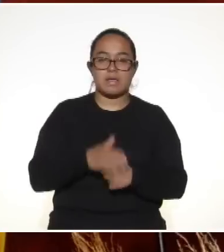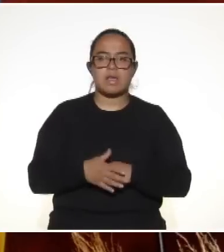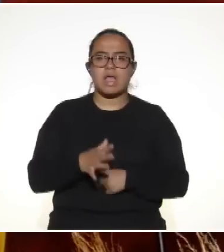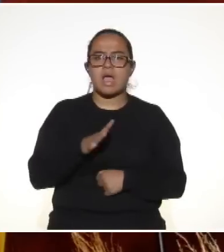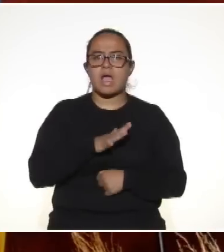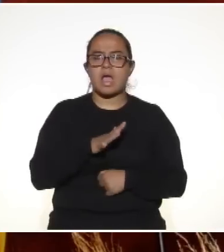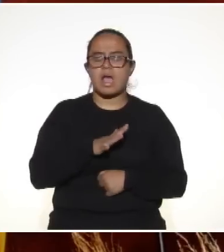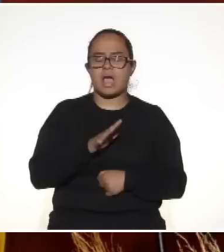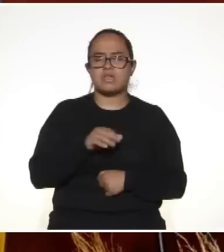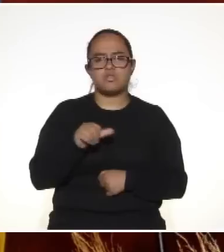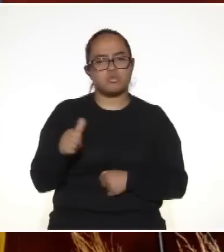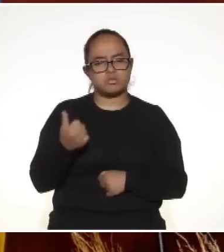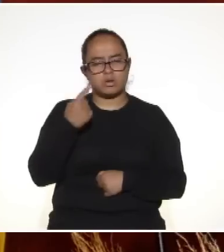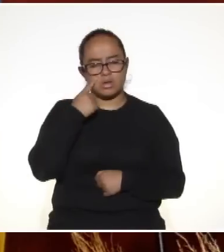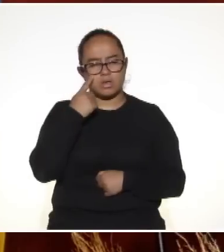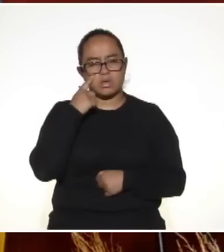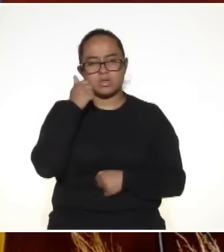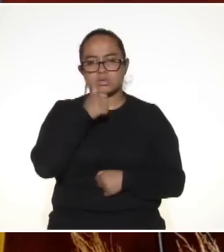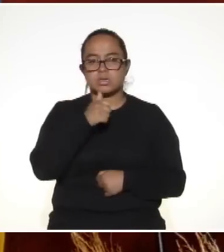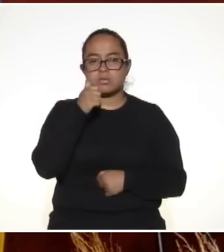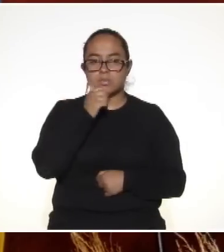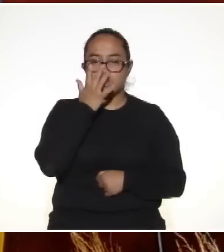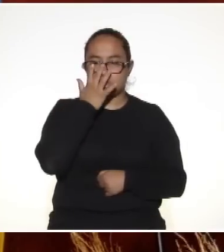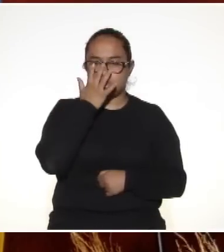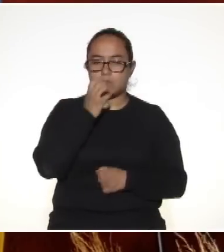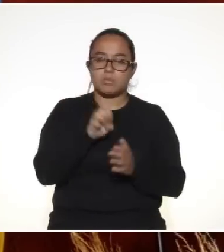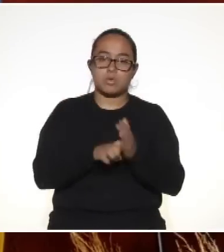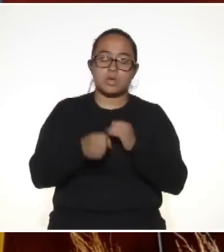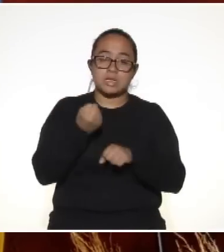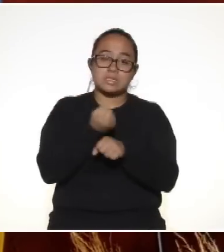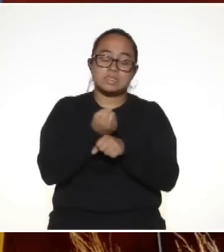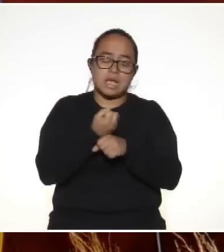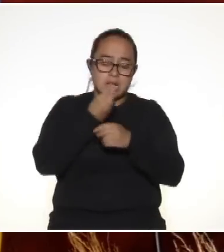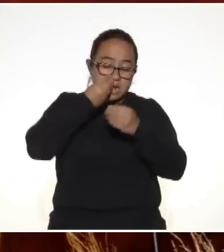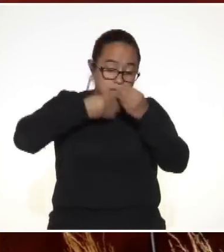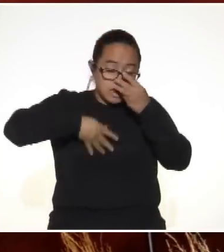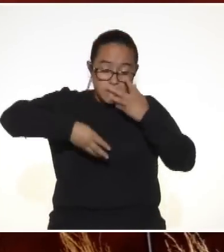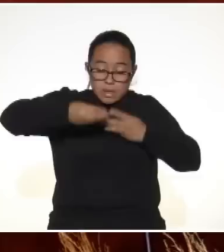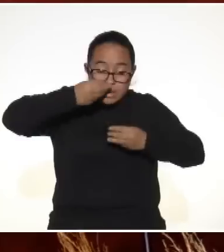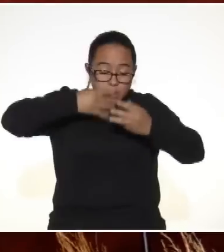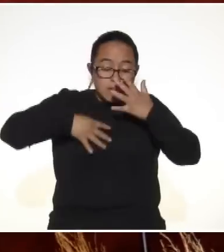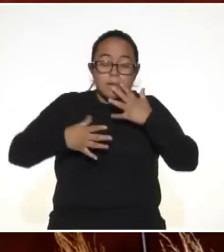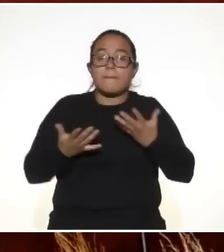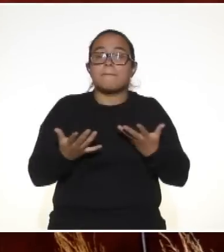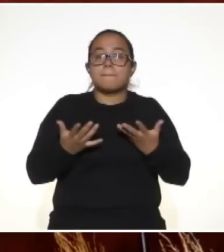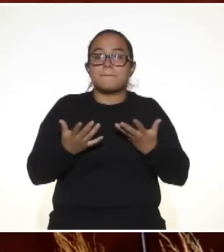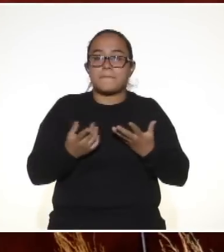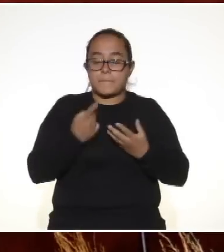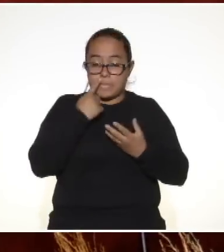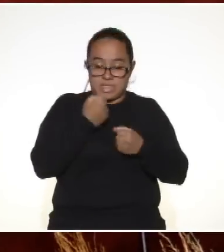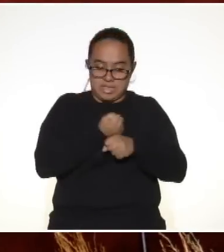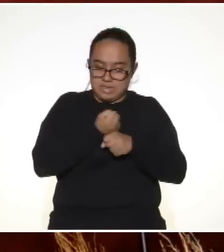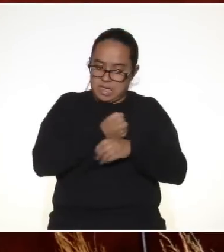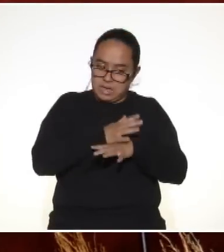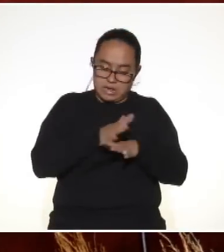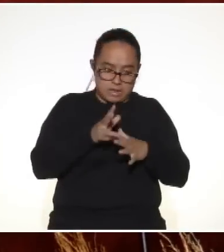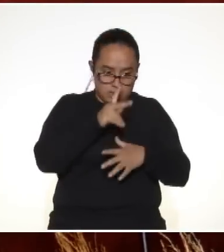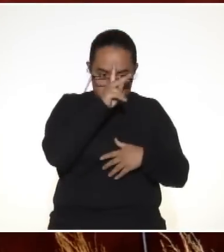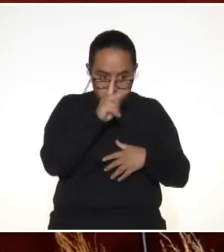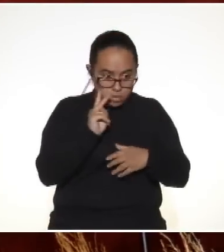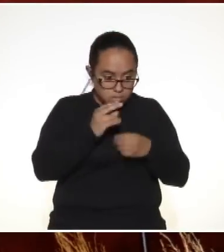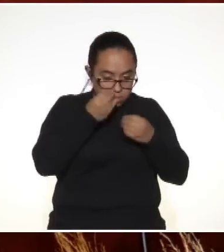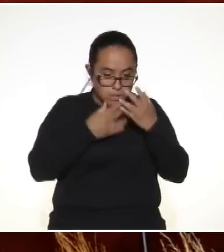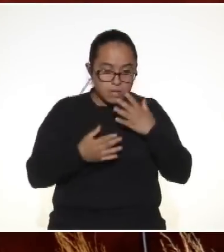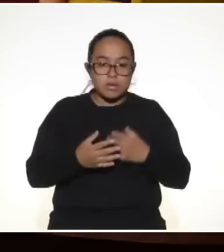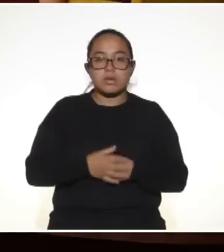otro que es común. Cuando alguien está sangrando, una hemorragia. ¿Cuándo es una hemorragia seria? ¿Qué hacer cuando alguien